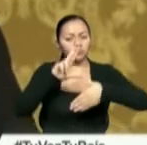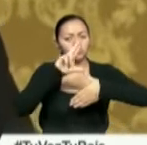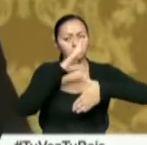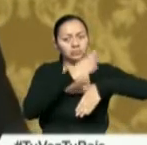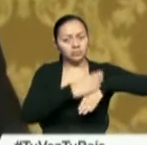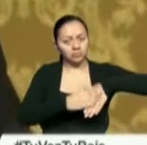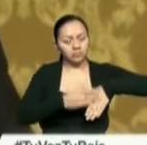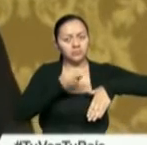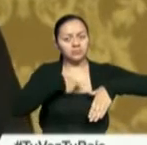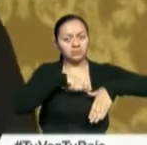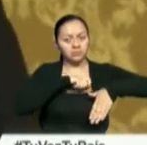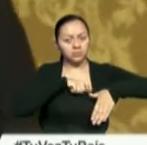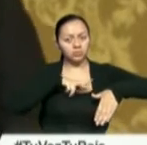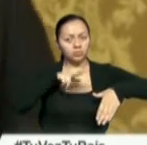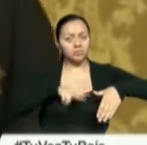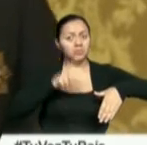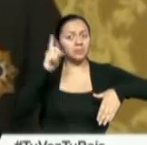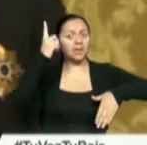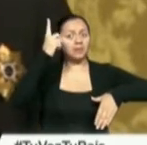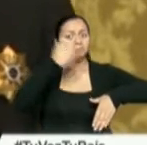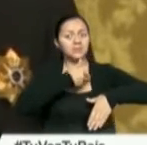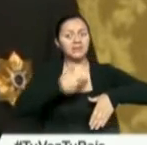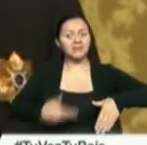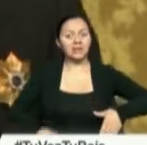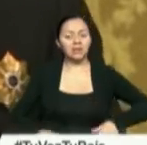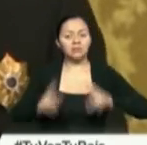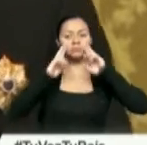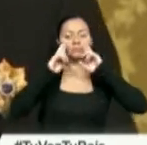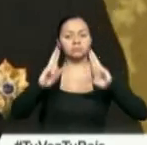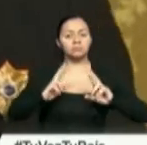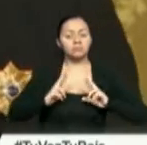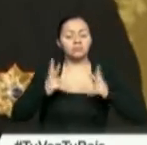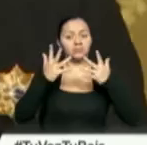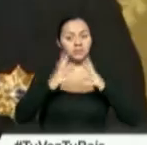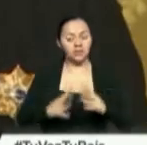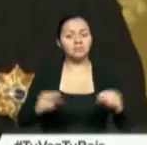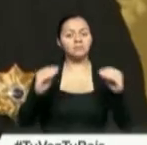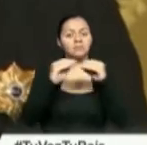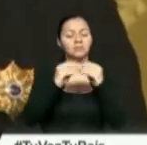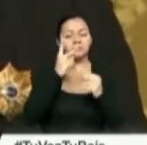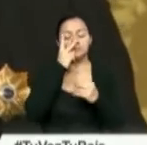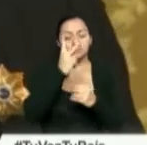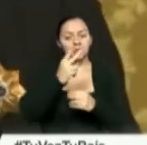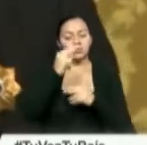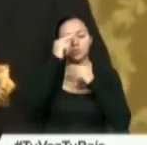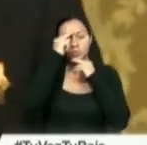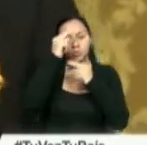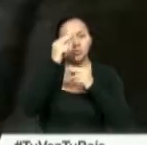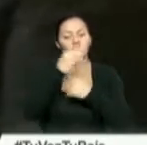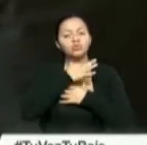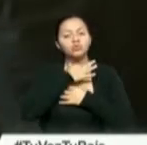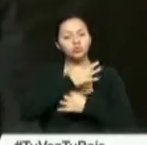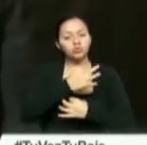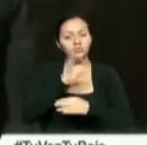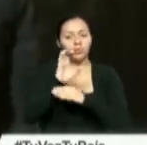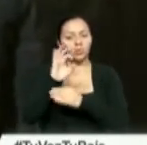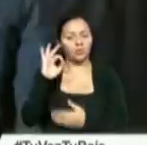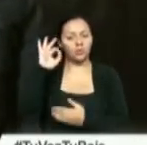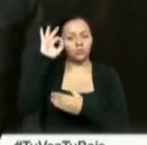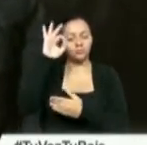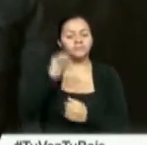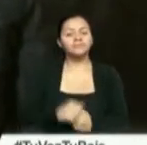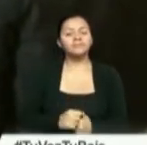iberoamericana de la justicia lo que sin duda constituye un gran honor para mi país la orden